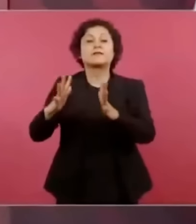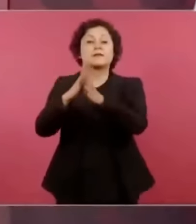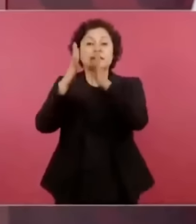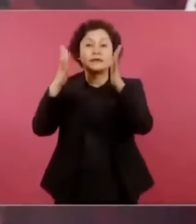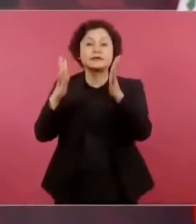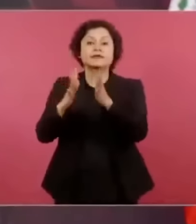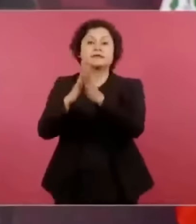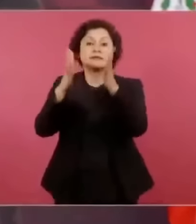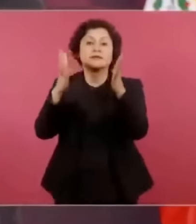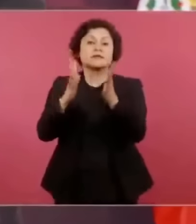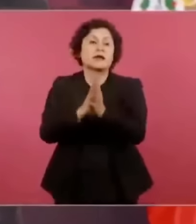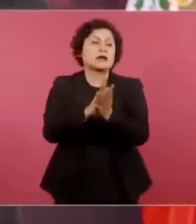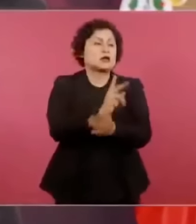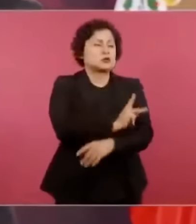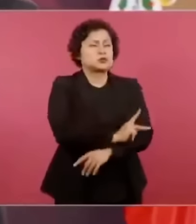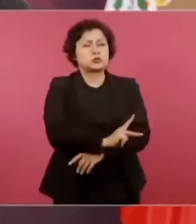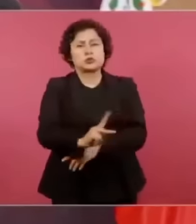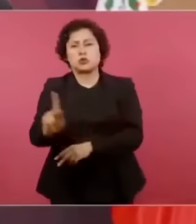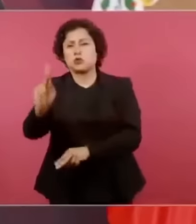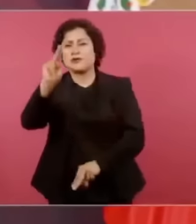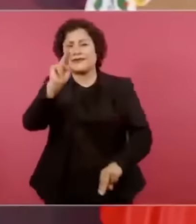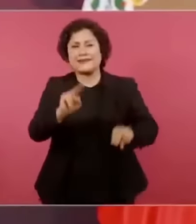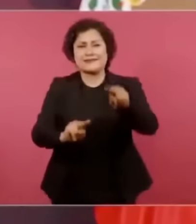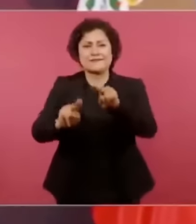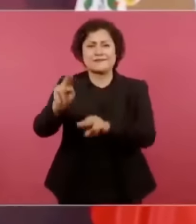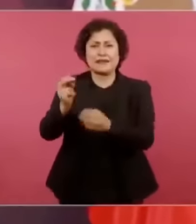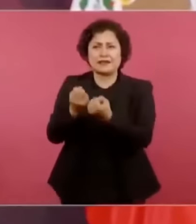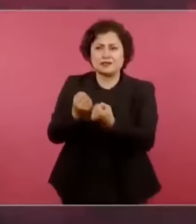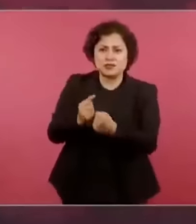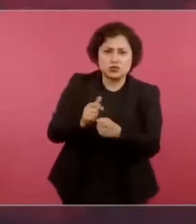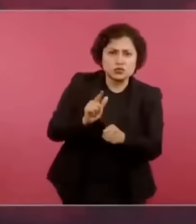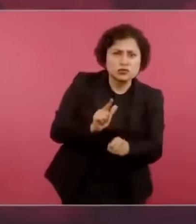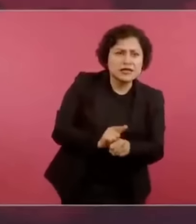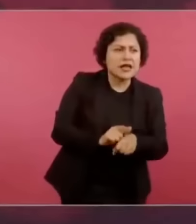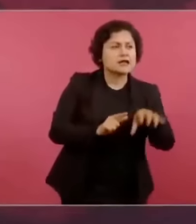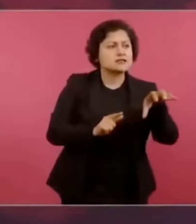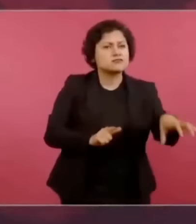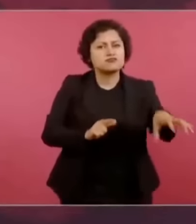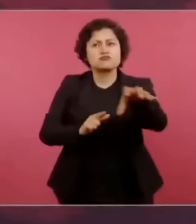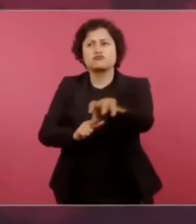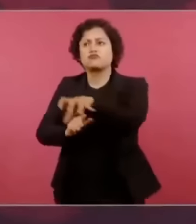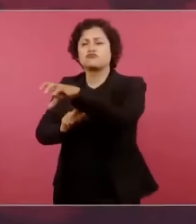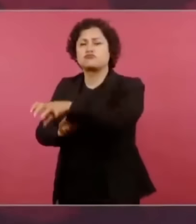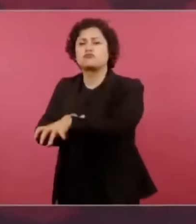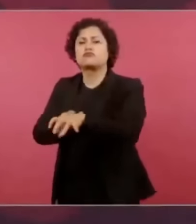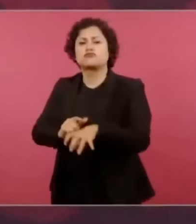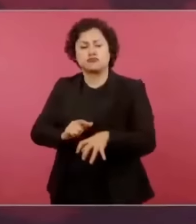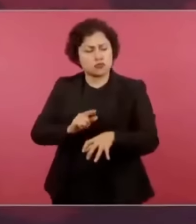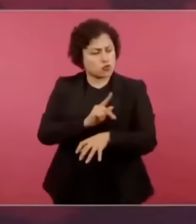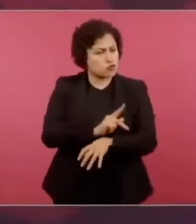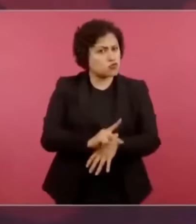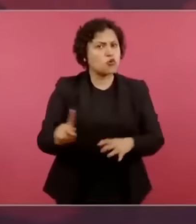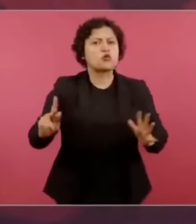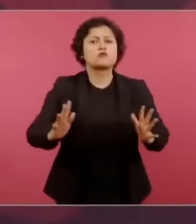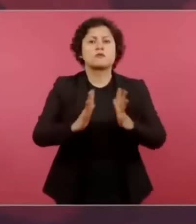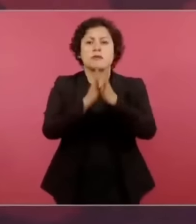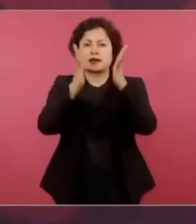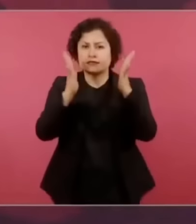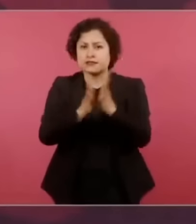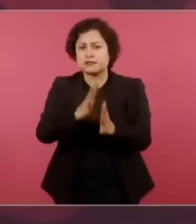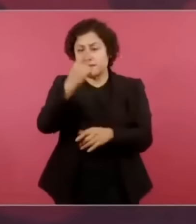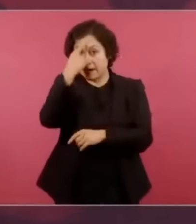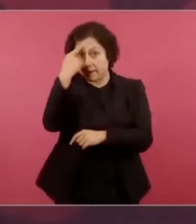clases sociales, todos los sectores que estuviesen representados, todos, que se